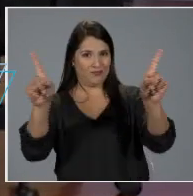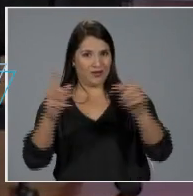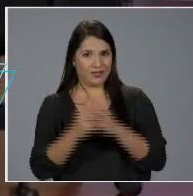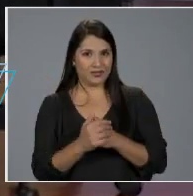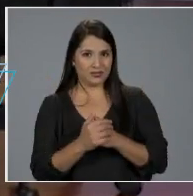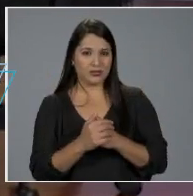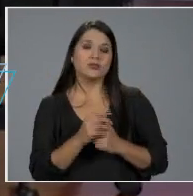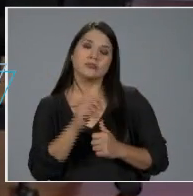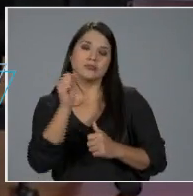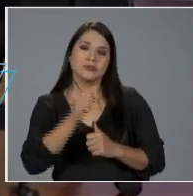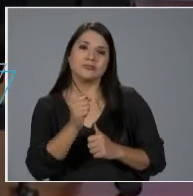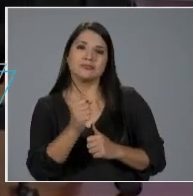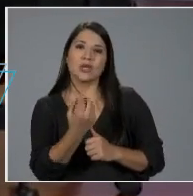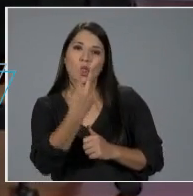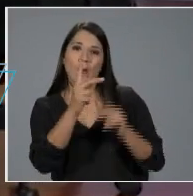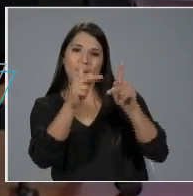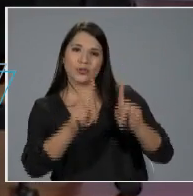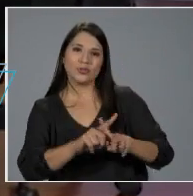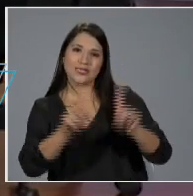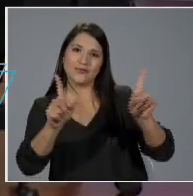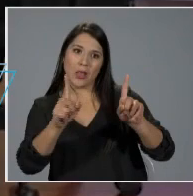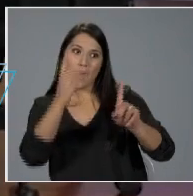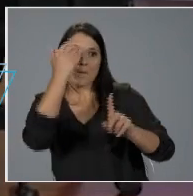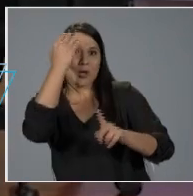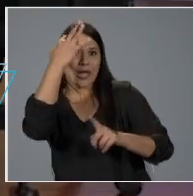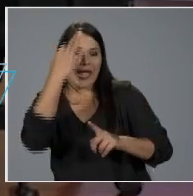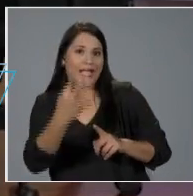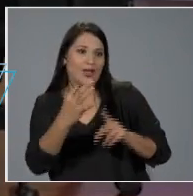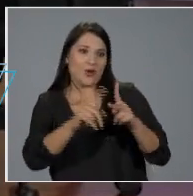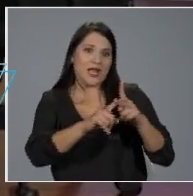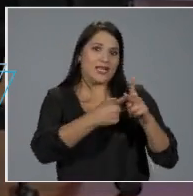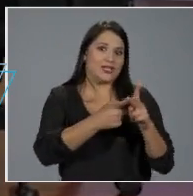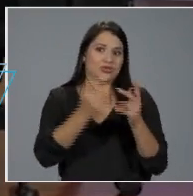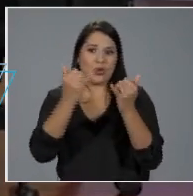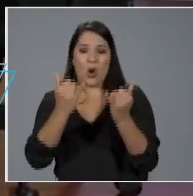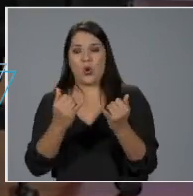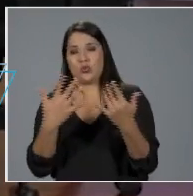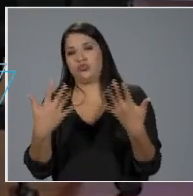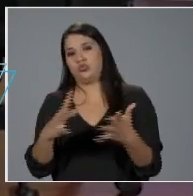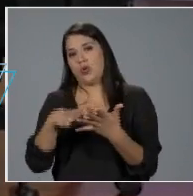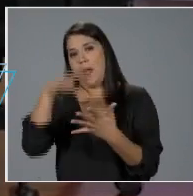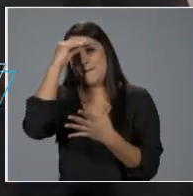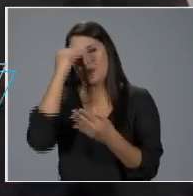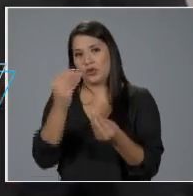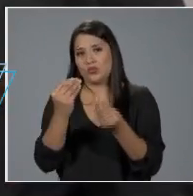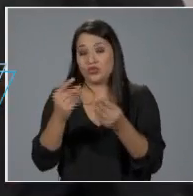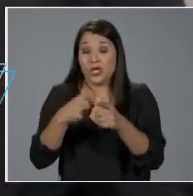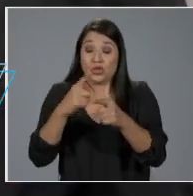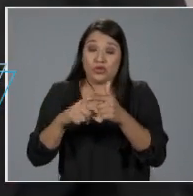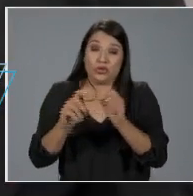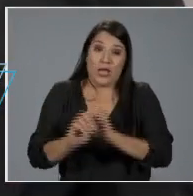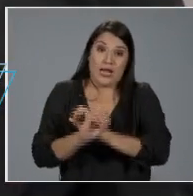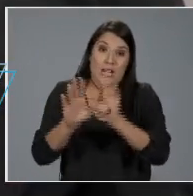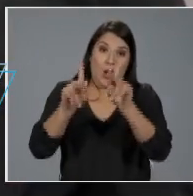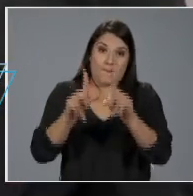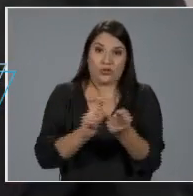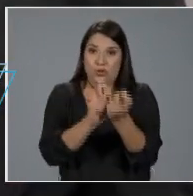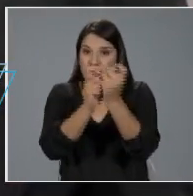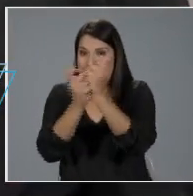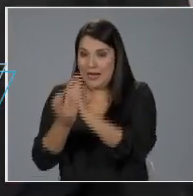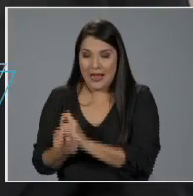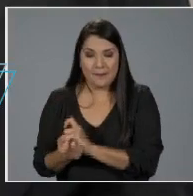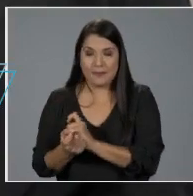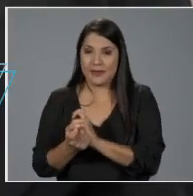son dos personas distintas, porque me imagino que este aprendizaje que la pasada por el gobierno pues hace que las personas transformen y